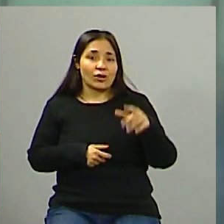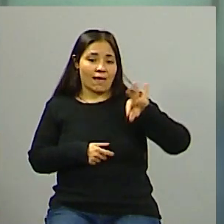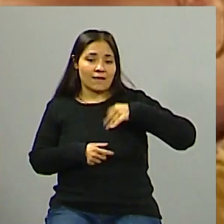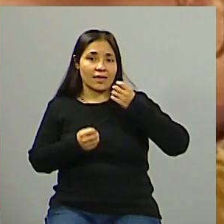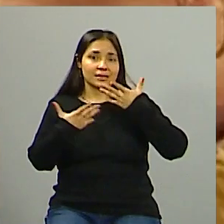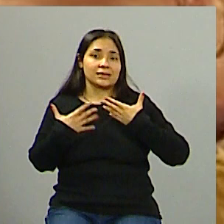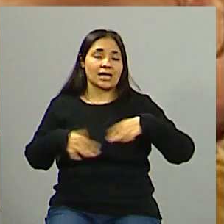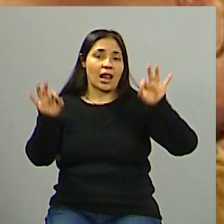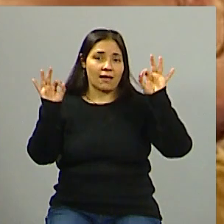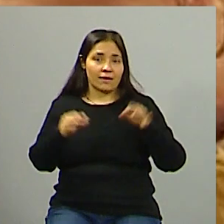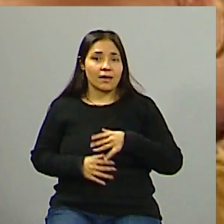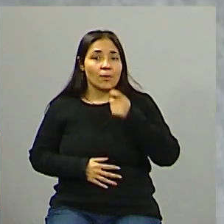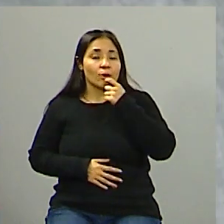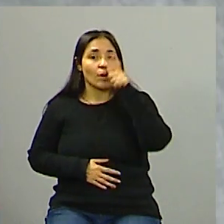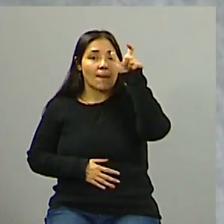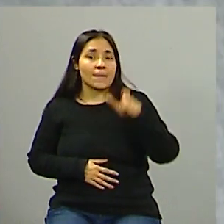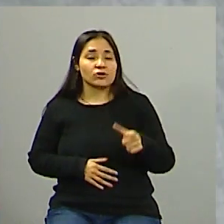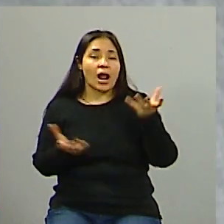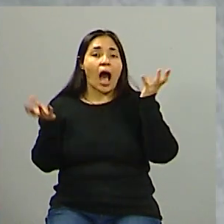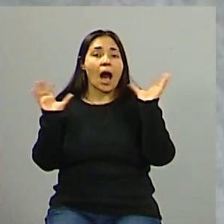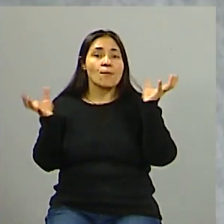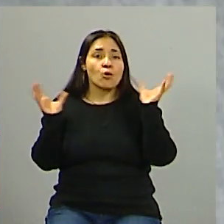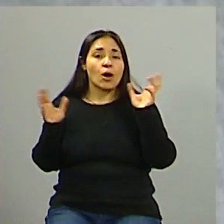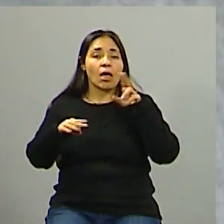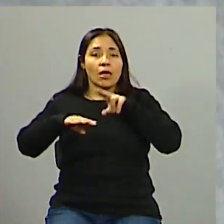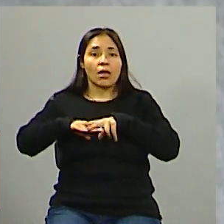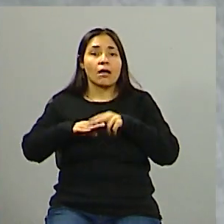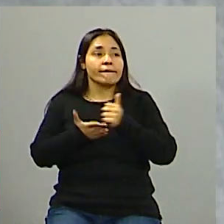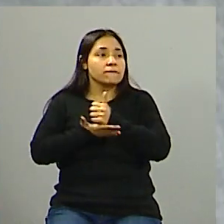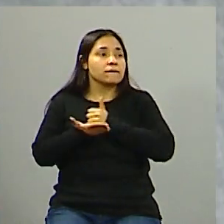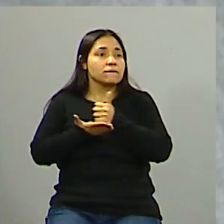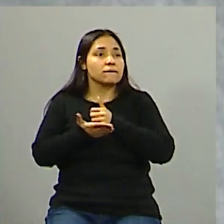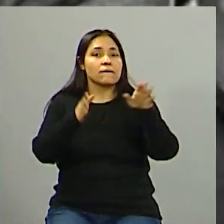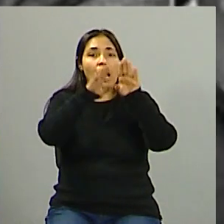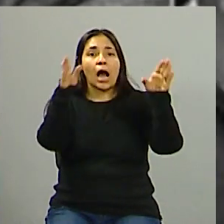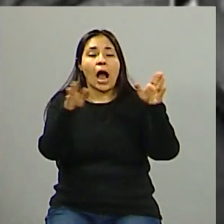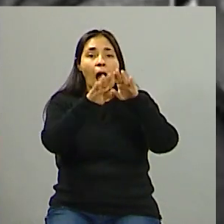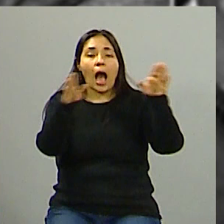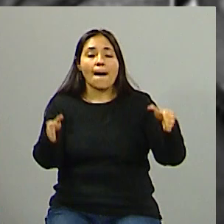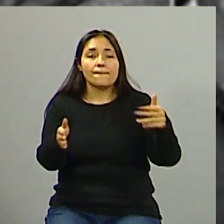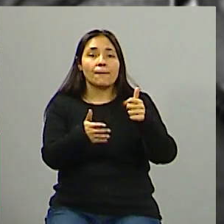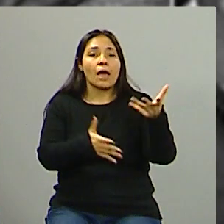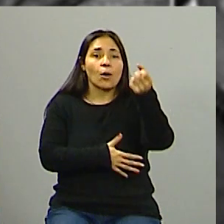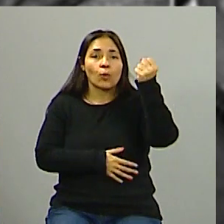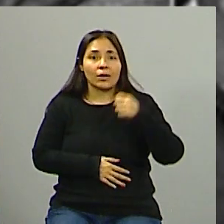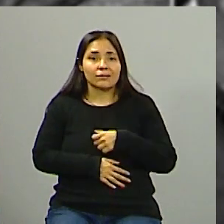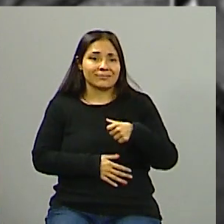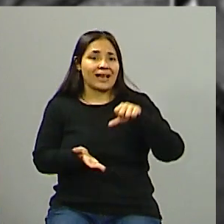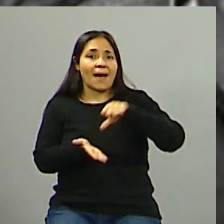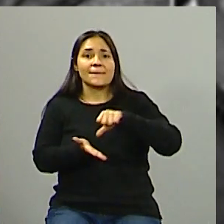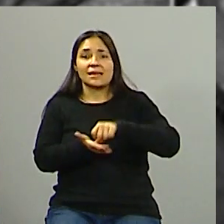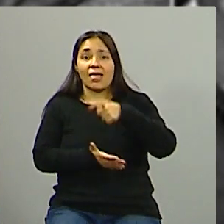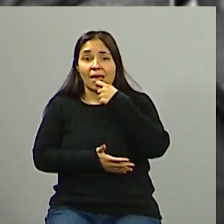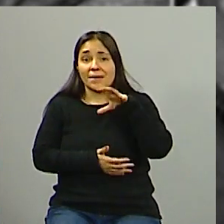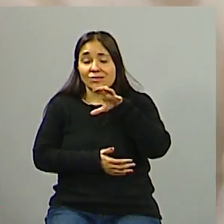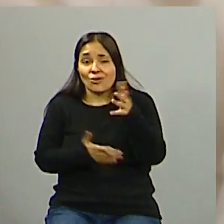estar 1 hora en una ambulancia esperando que se encuentre cama? ¿Sí? Claro. Cuando estaba en el centro de Mendoza, aparentemente, esta